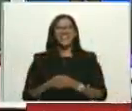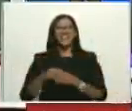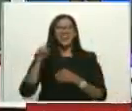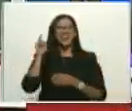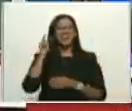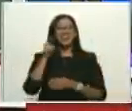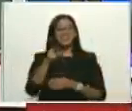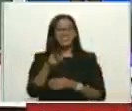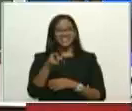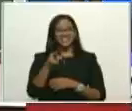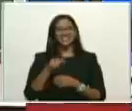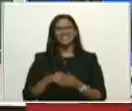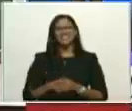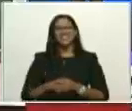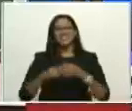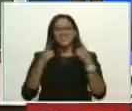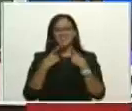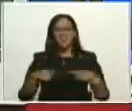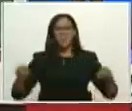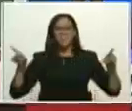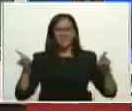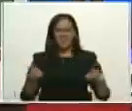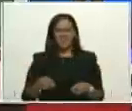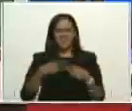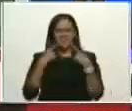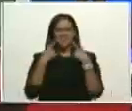deseamos a ti.